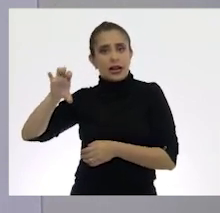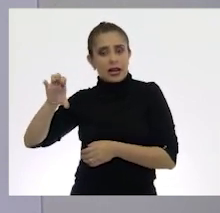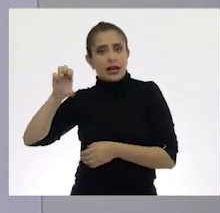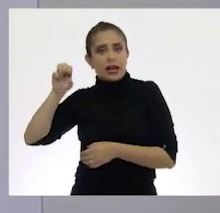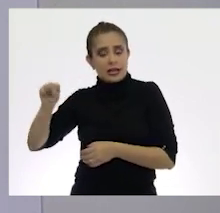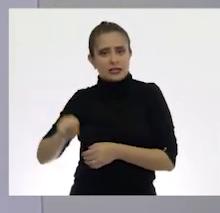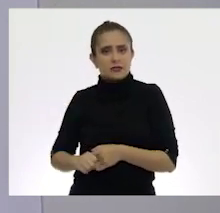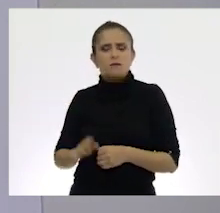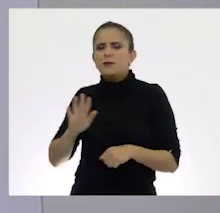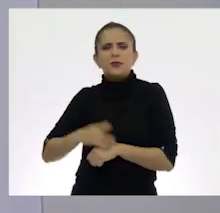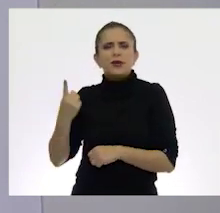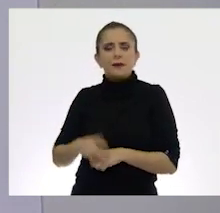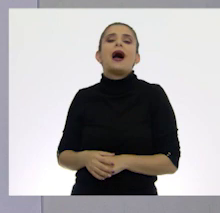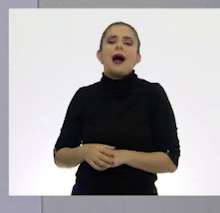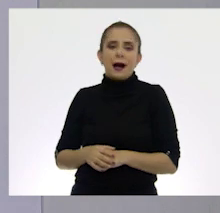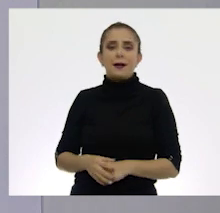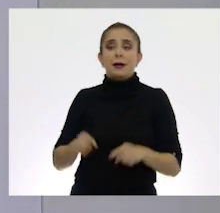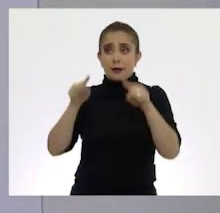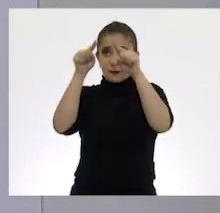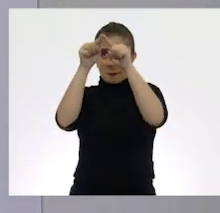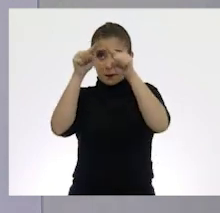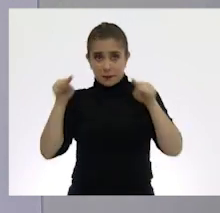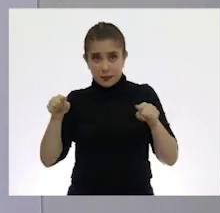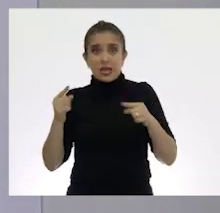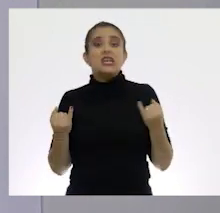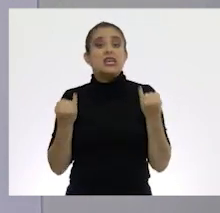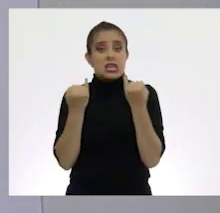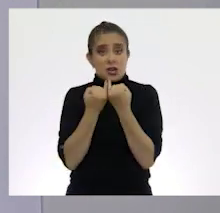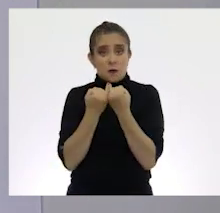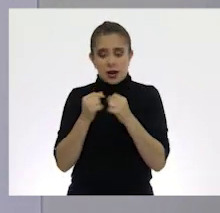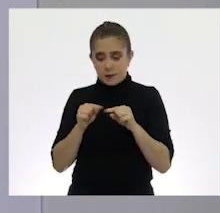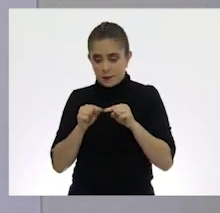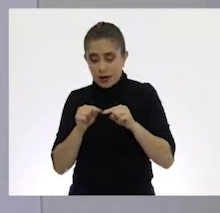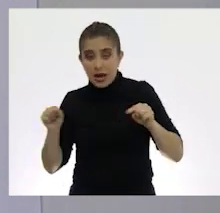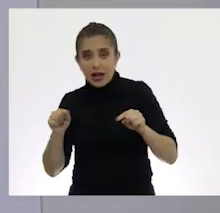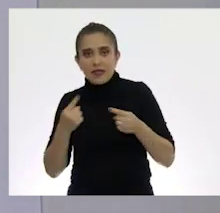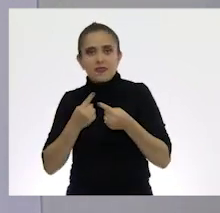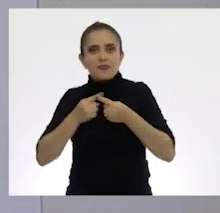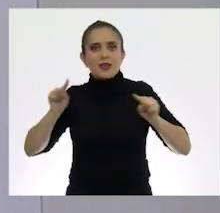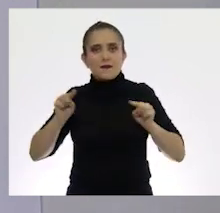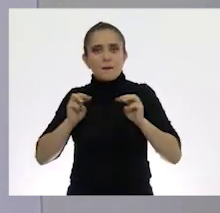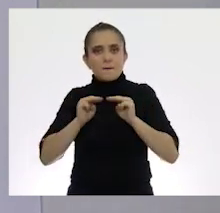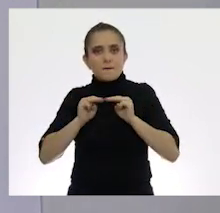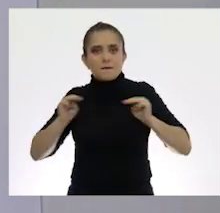Dos de sus lados son iguales y uno no.